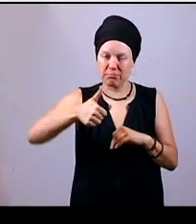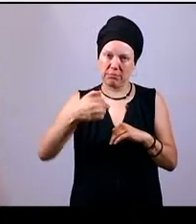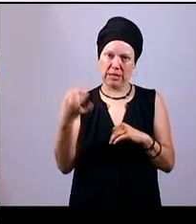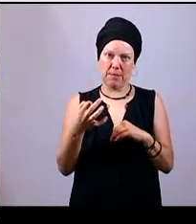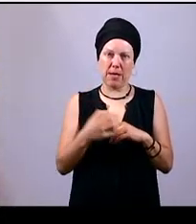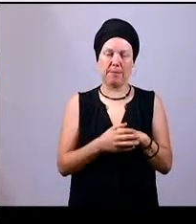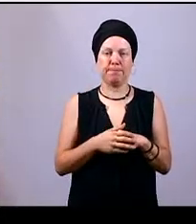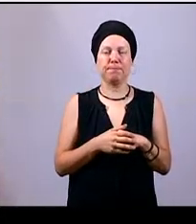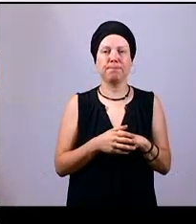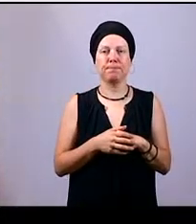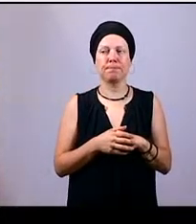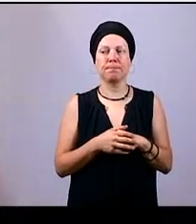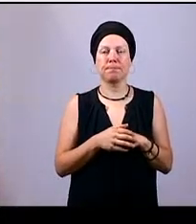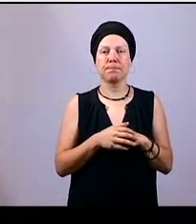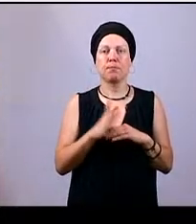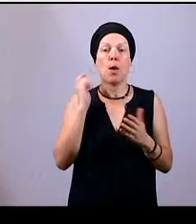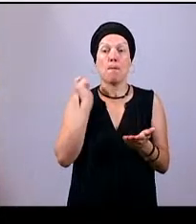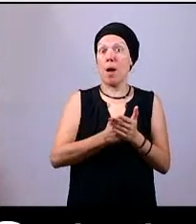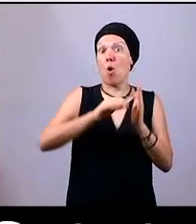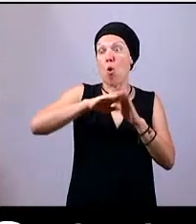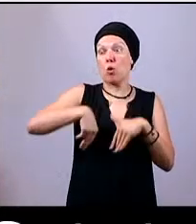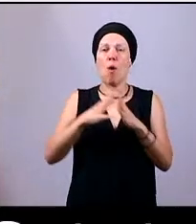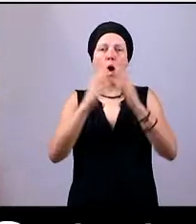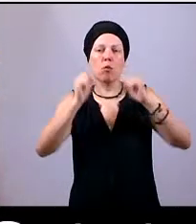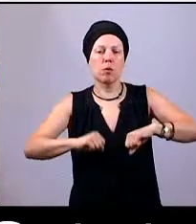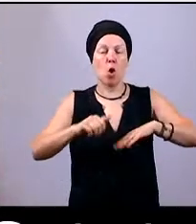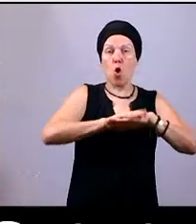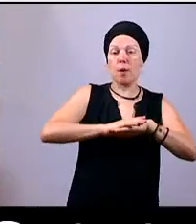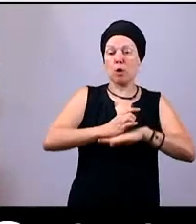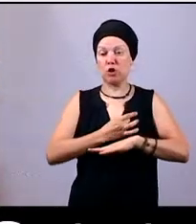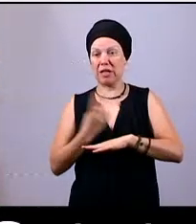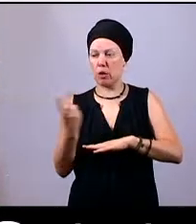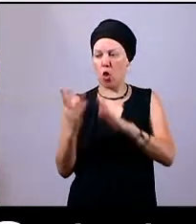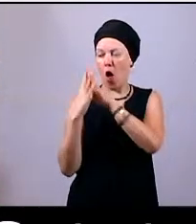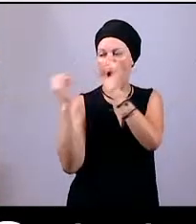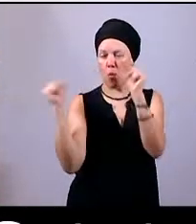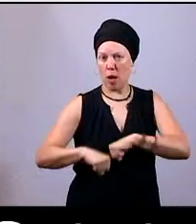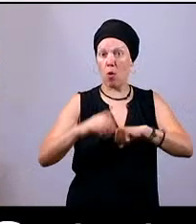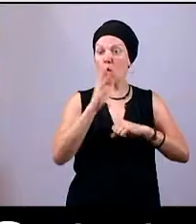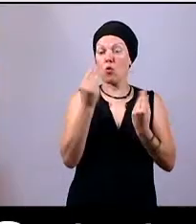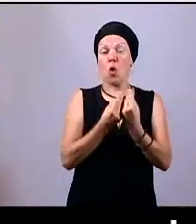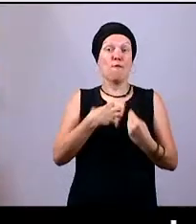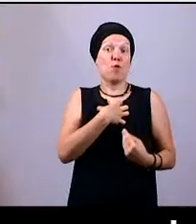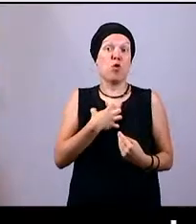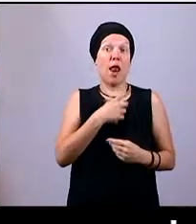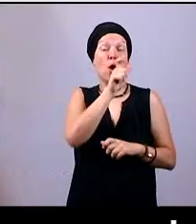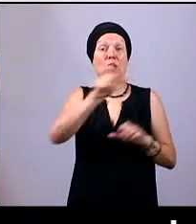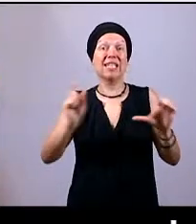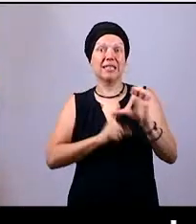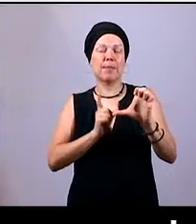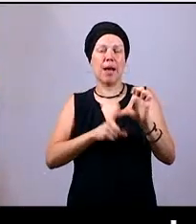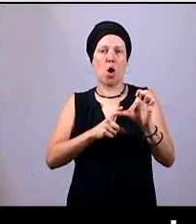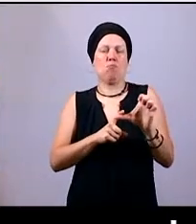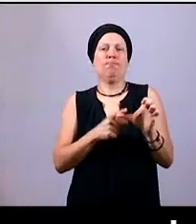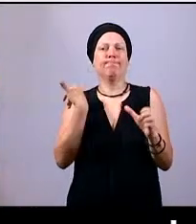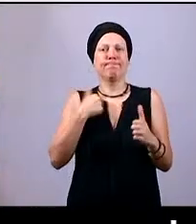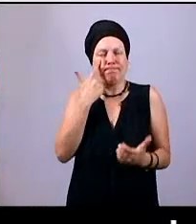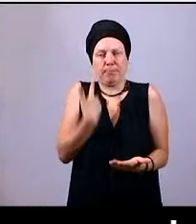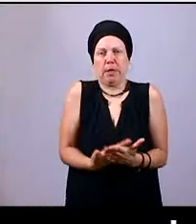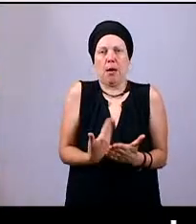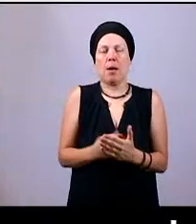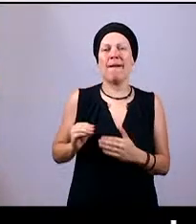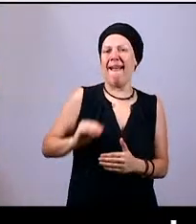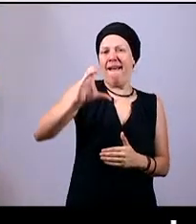Se trata del último de los pagos acordados entre Gobierno y sindicatos, con el que los funcionarios extremeños experimentan una subida